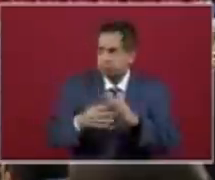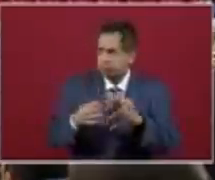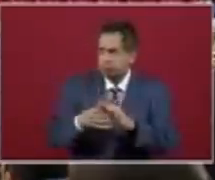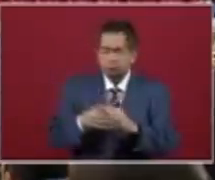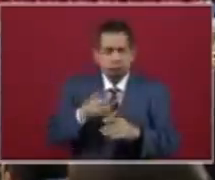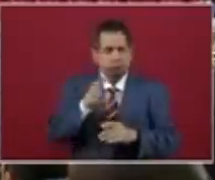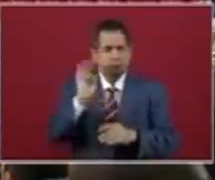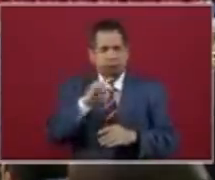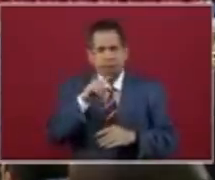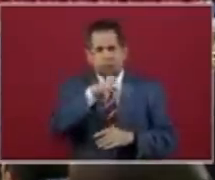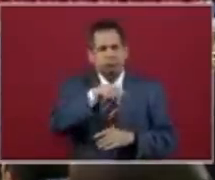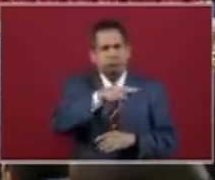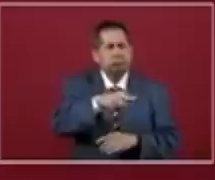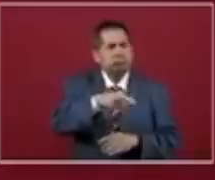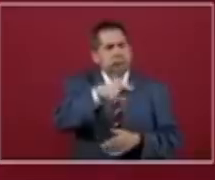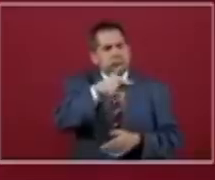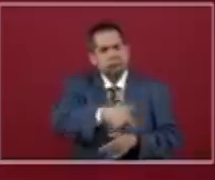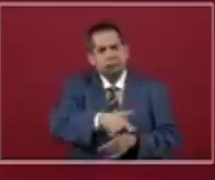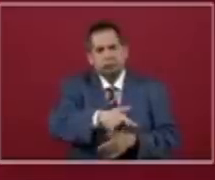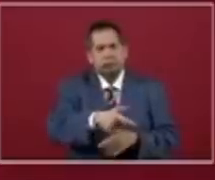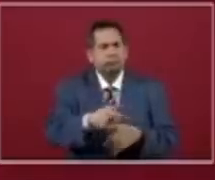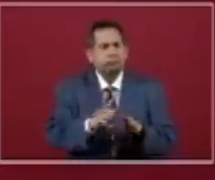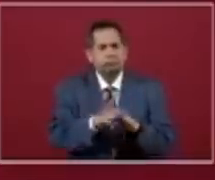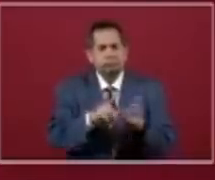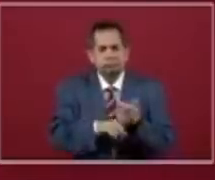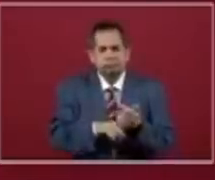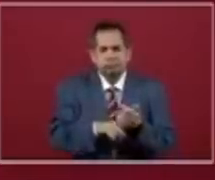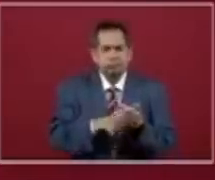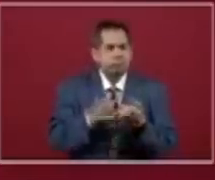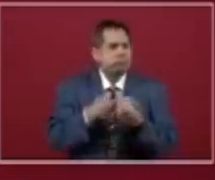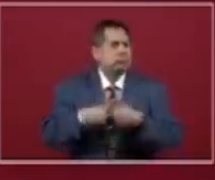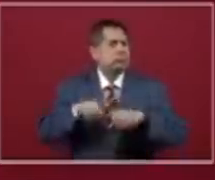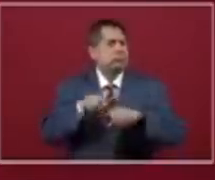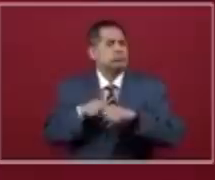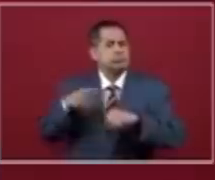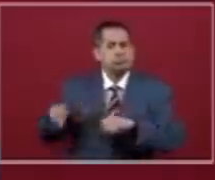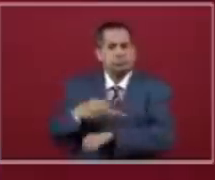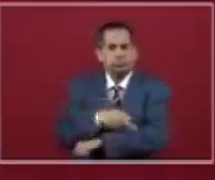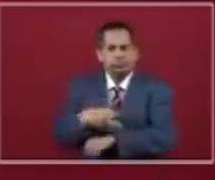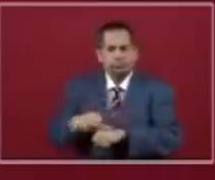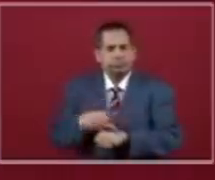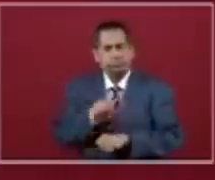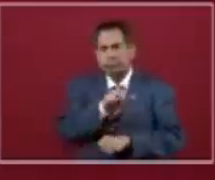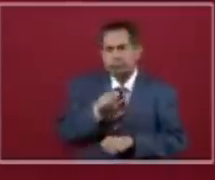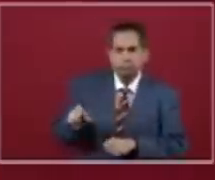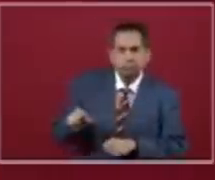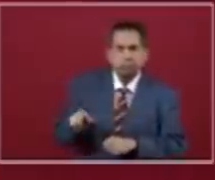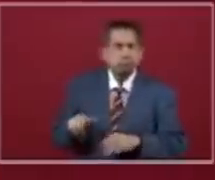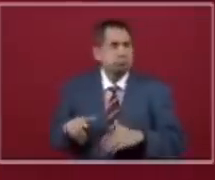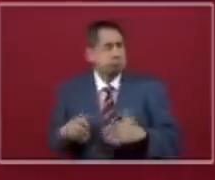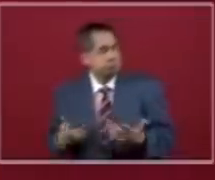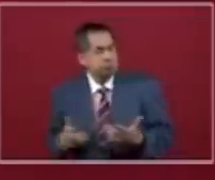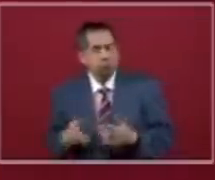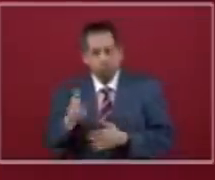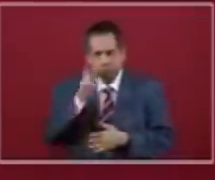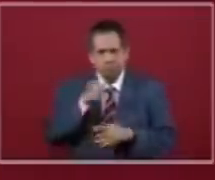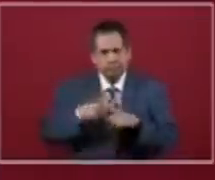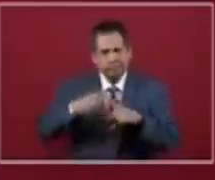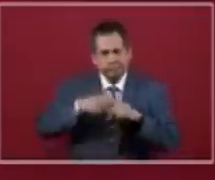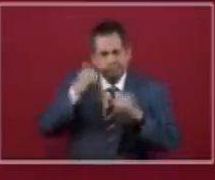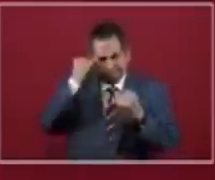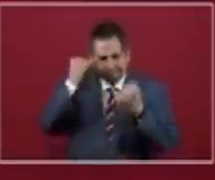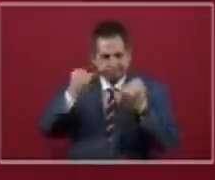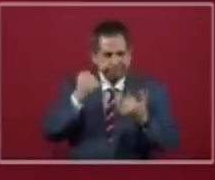puedan pagar en Estados Unidos la cobertura vía el Seguro Social de sus familias. Ya estamos trabajando esa idea. Hay varias ideas, pero ya lo